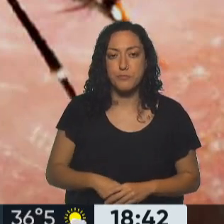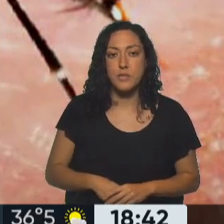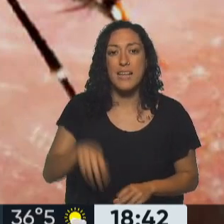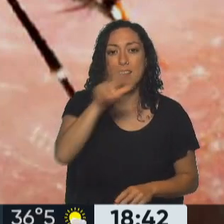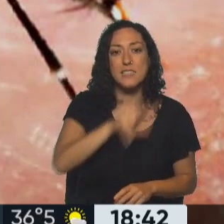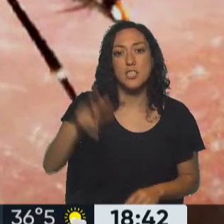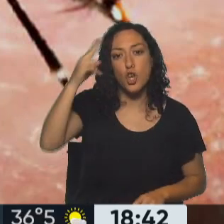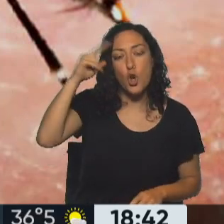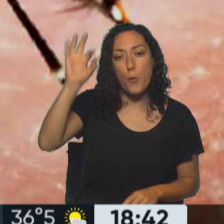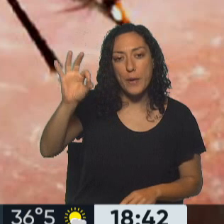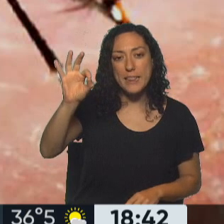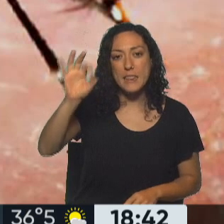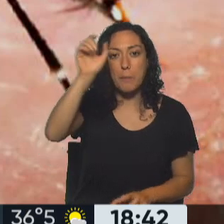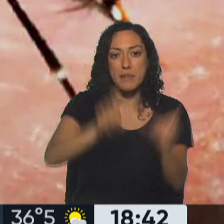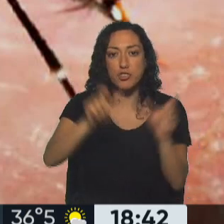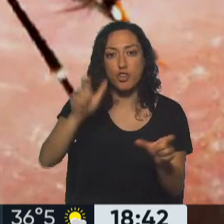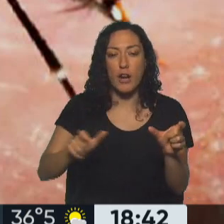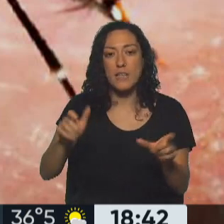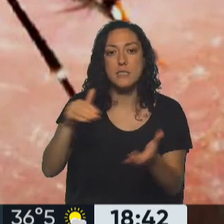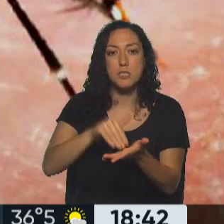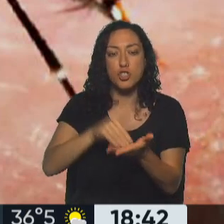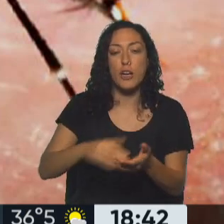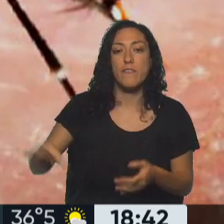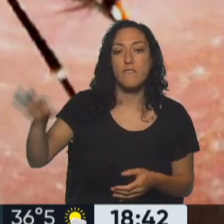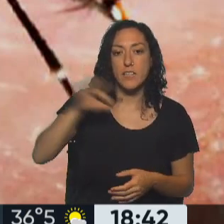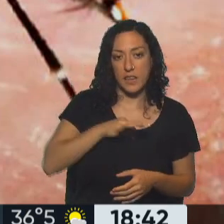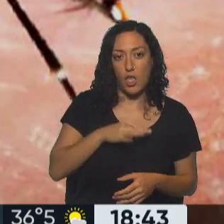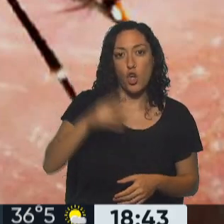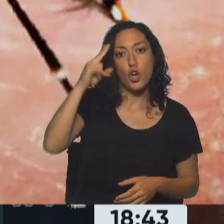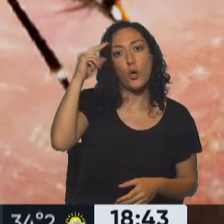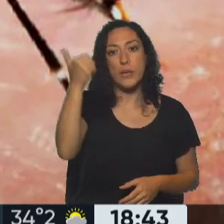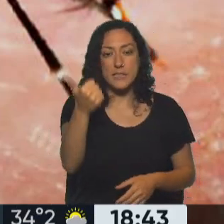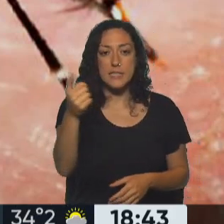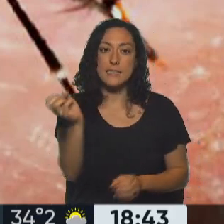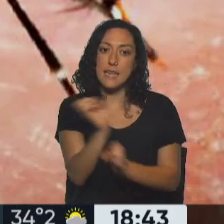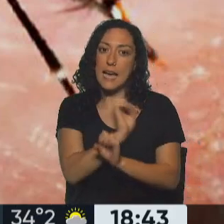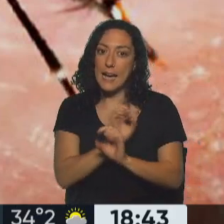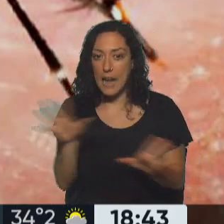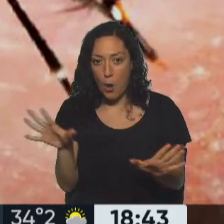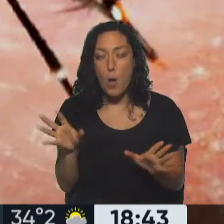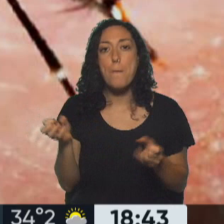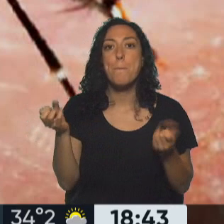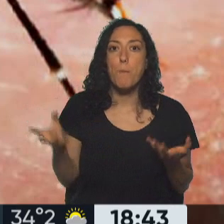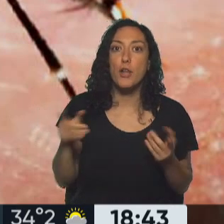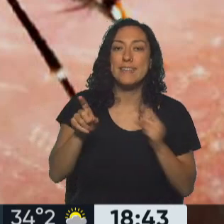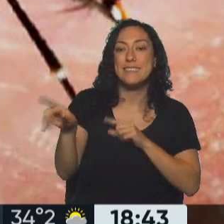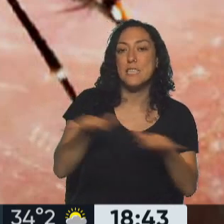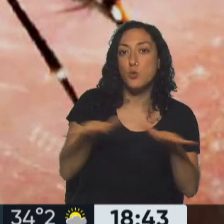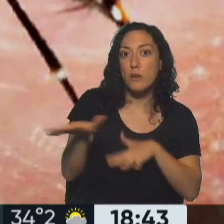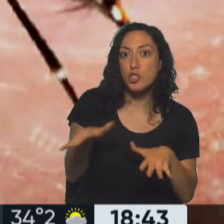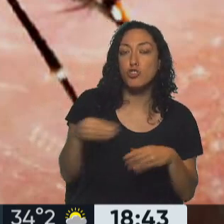390 millones de infecciones por año 96 Tienen alguna gravedad porque hay casos también que son